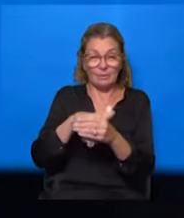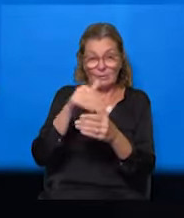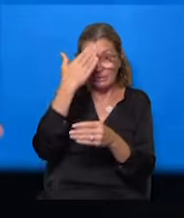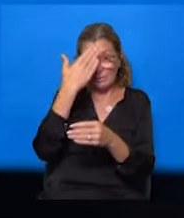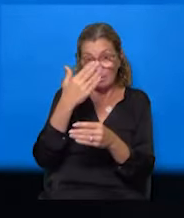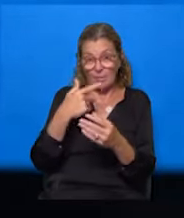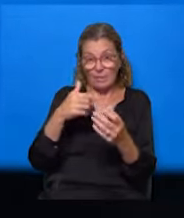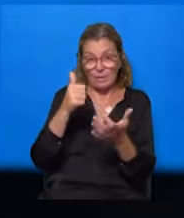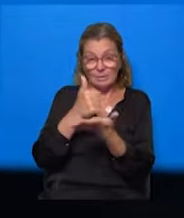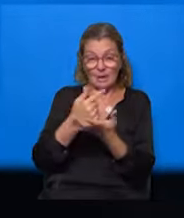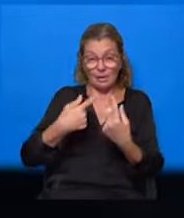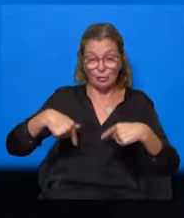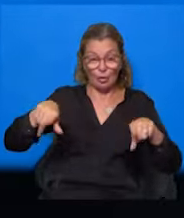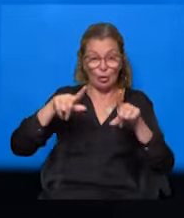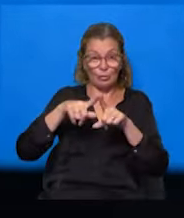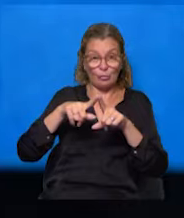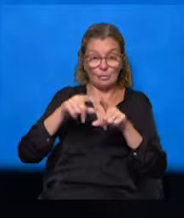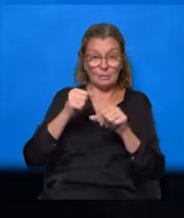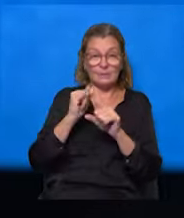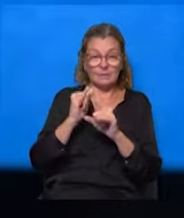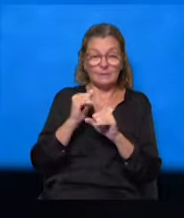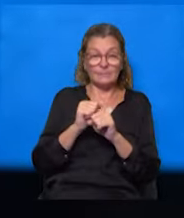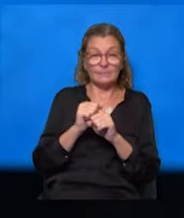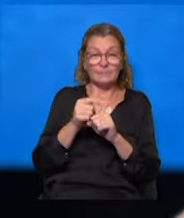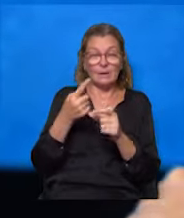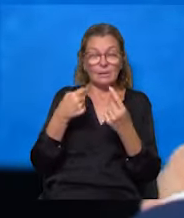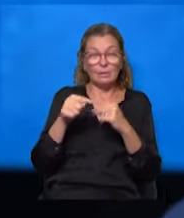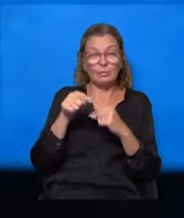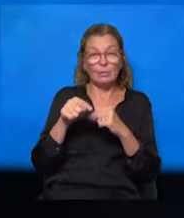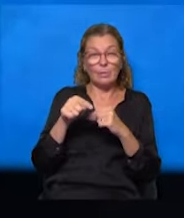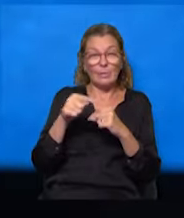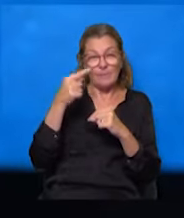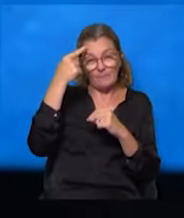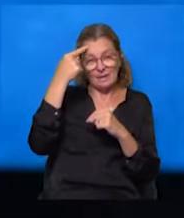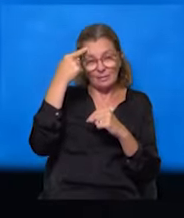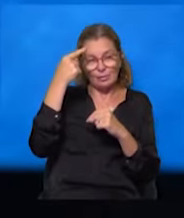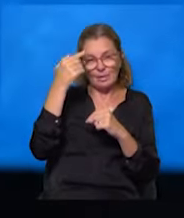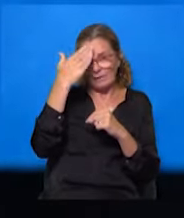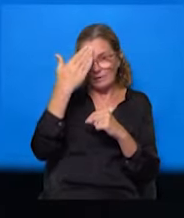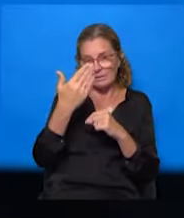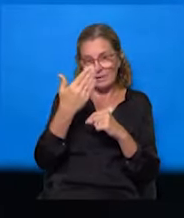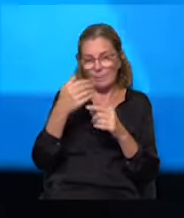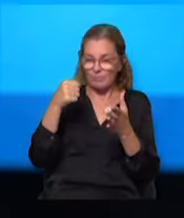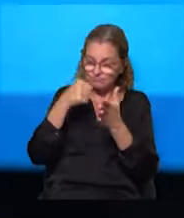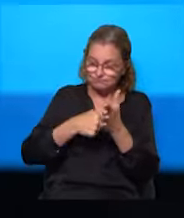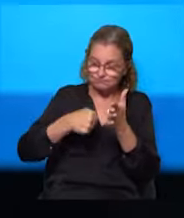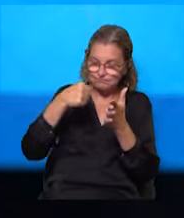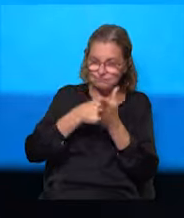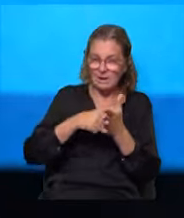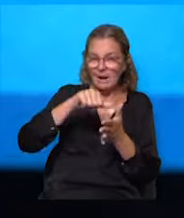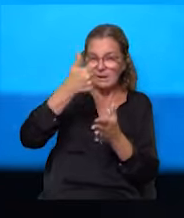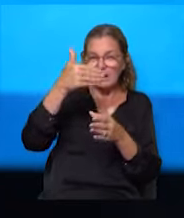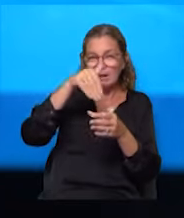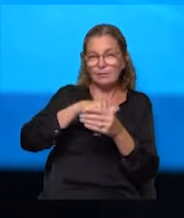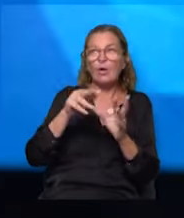ampo vamos a estar todos y todas sí Por lo tanto yo creo que es el frente el que va a a dar esa pelea a ganar la